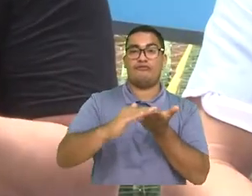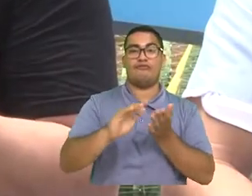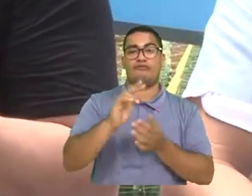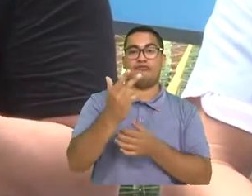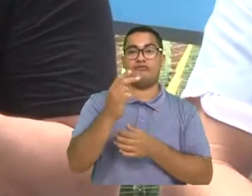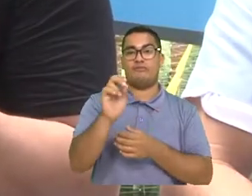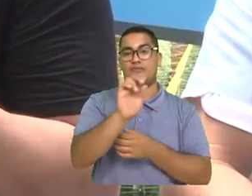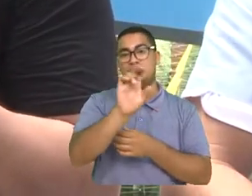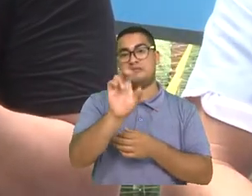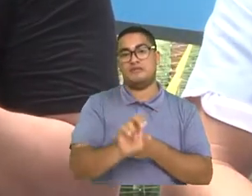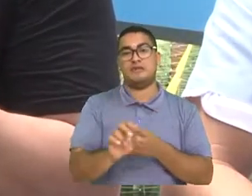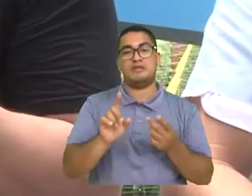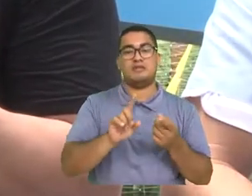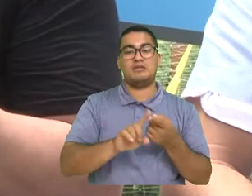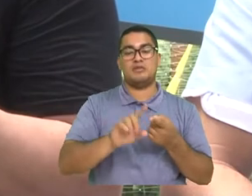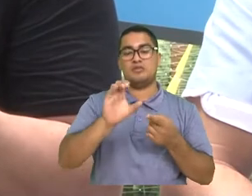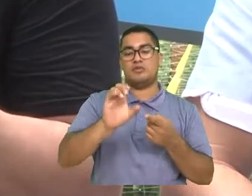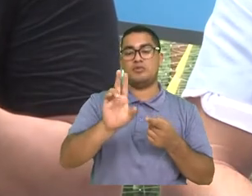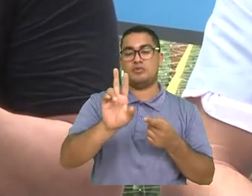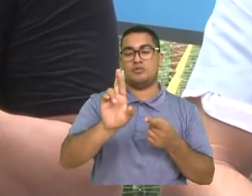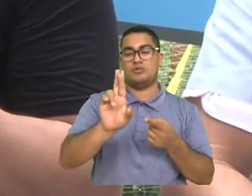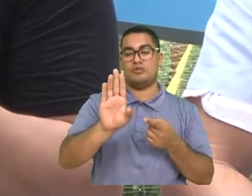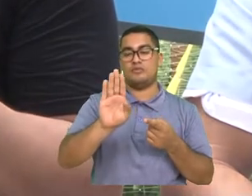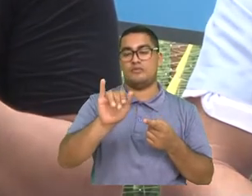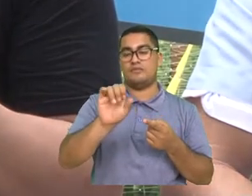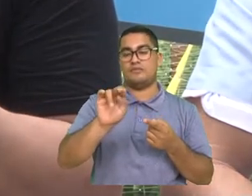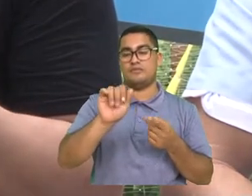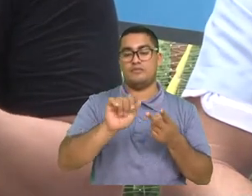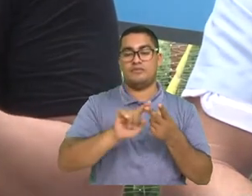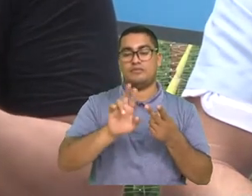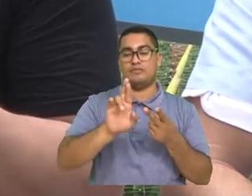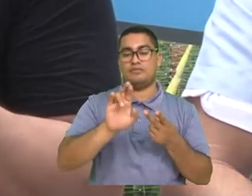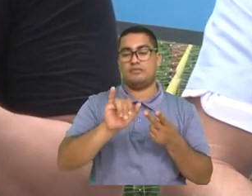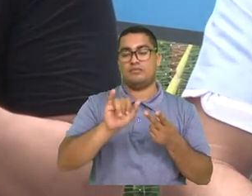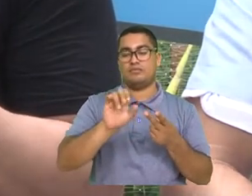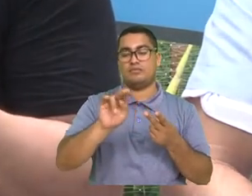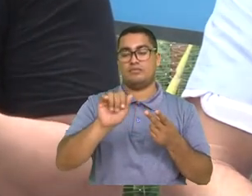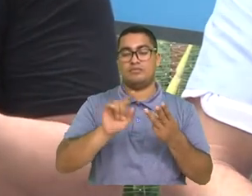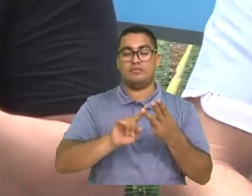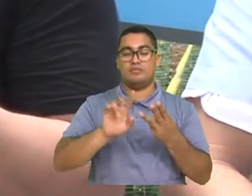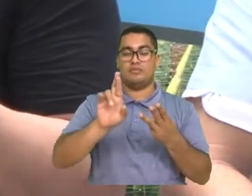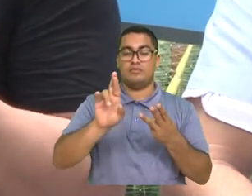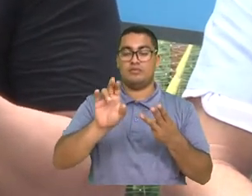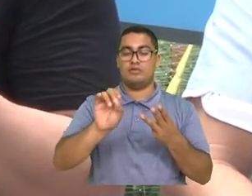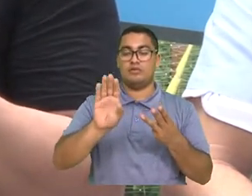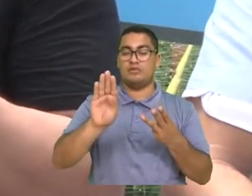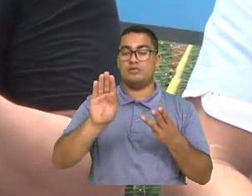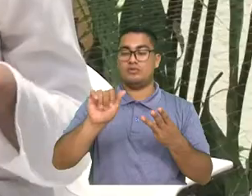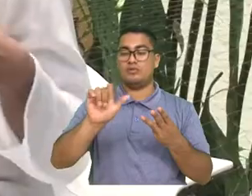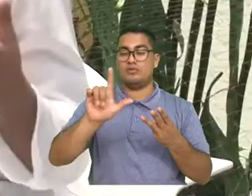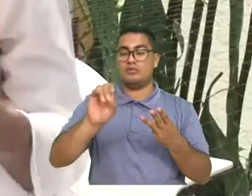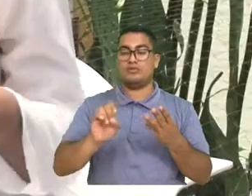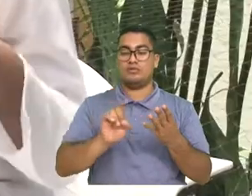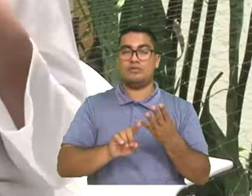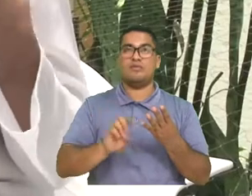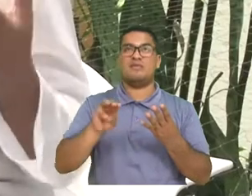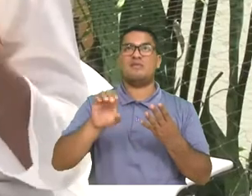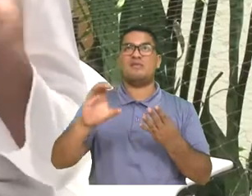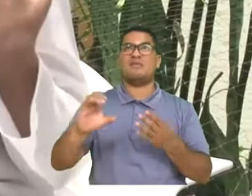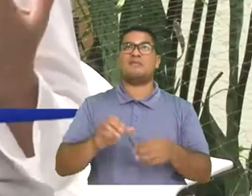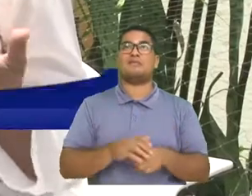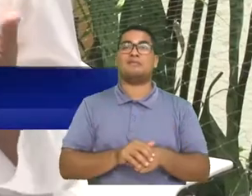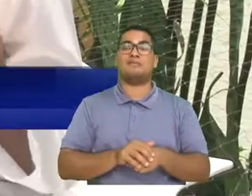ser la corvina golden, la reina, puede ser el robalo desde 100 córdoba, el mero. Son